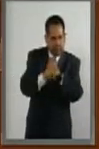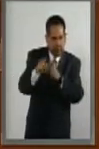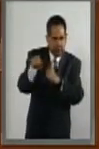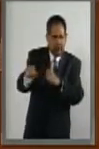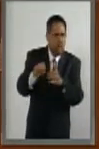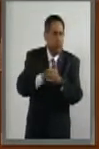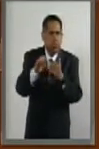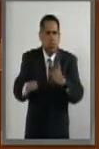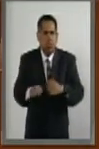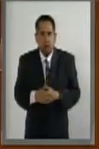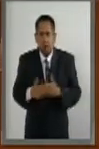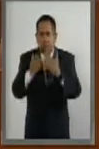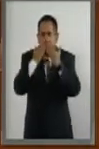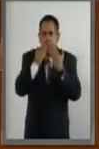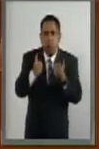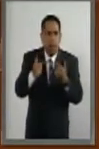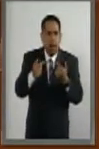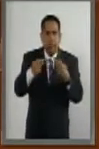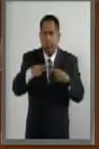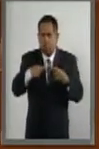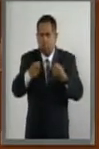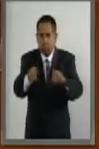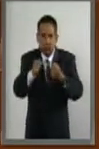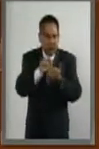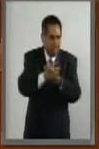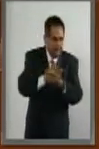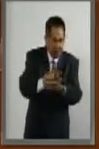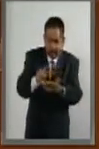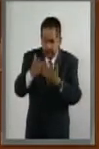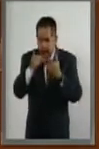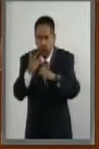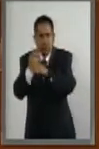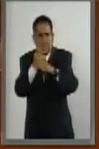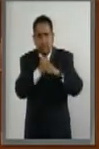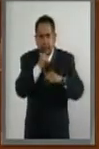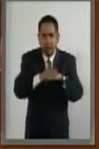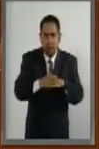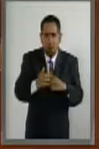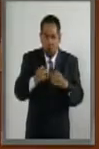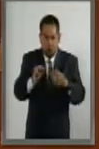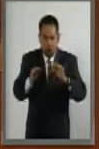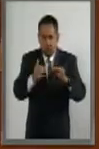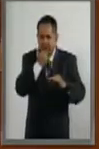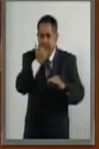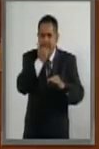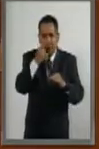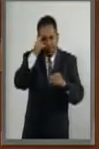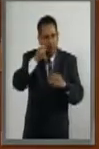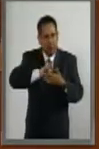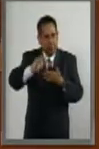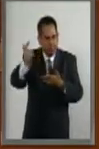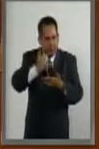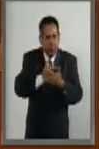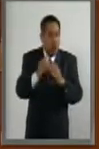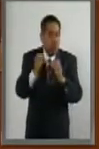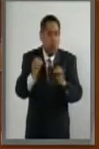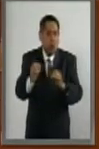como ausencia de tripulantes, mantenimiento de los equipos, errores en sistemas de despacho de vuelos